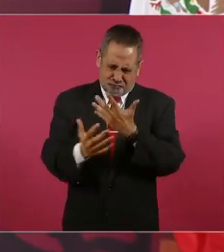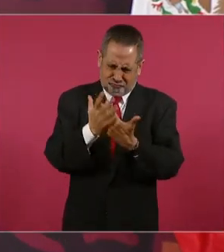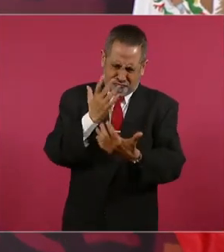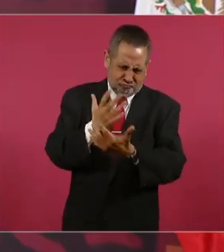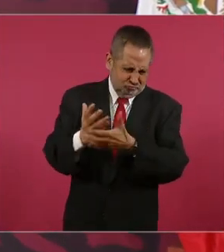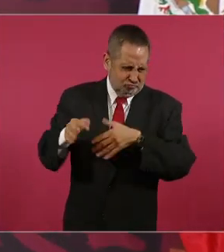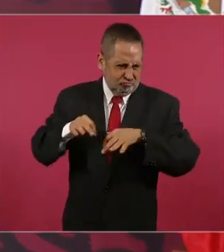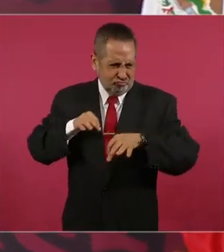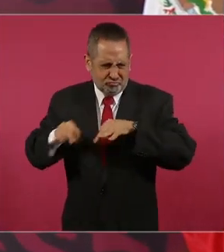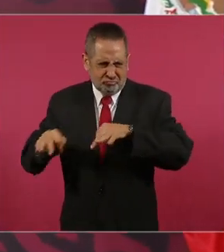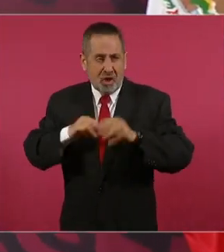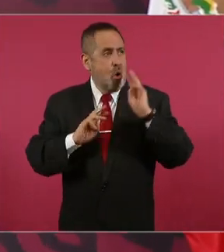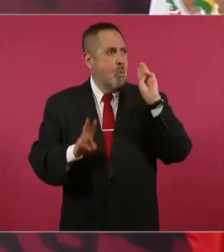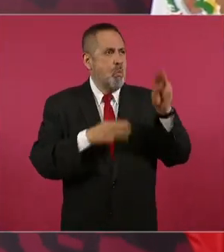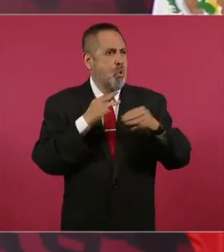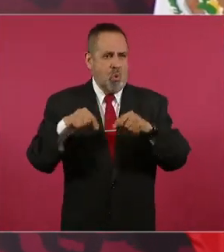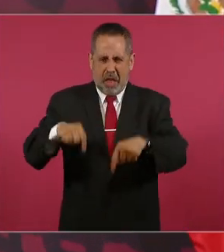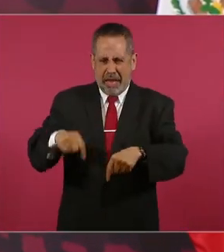mundo.